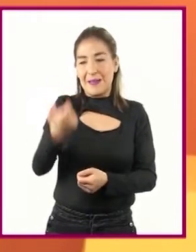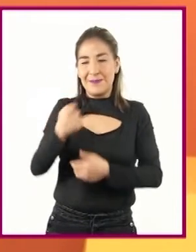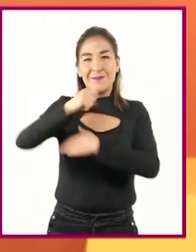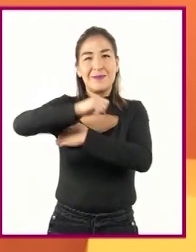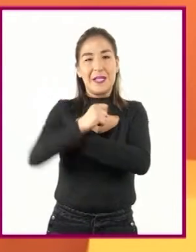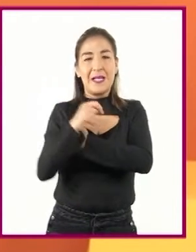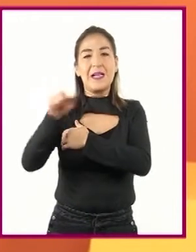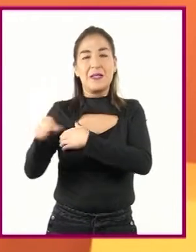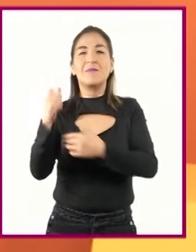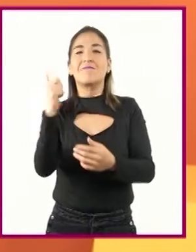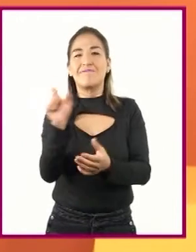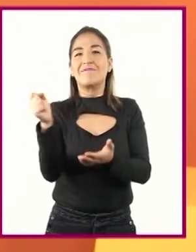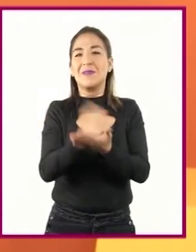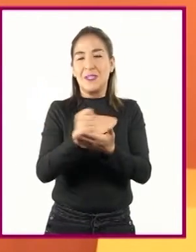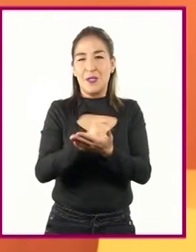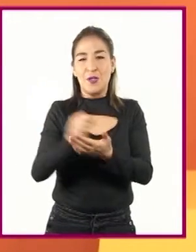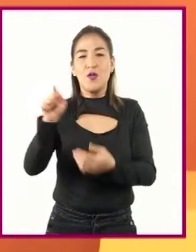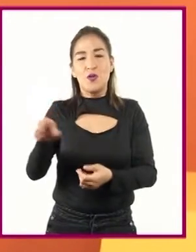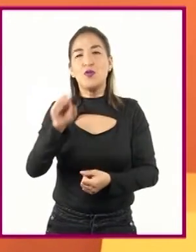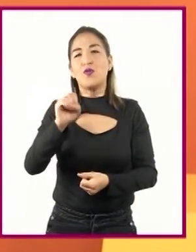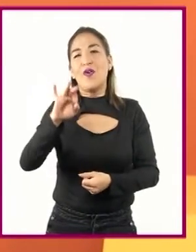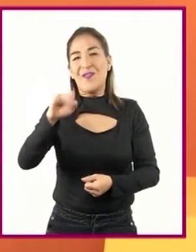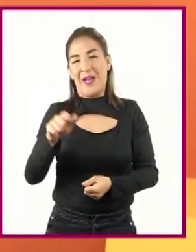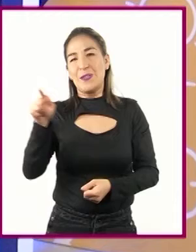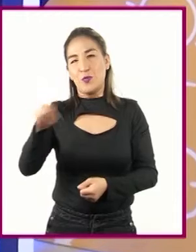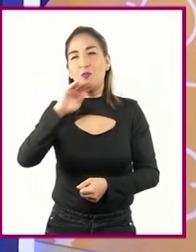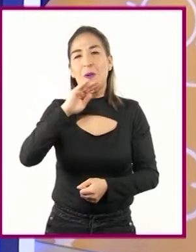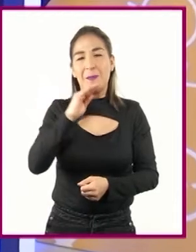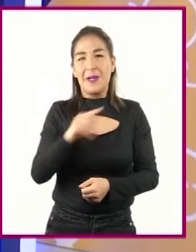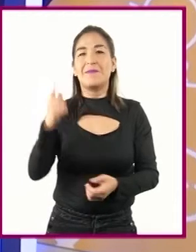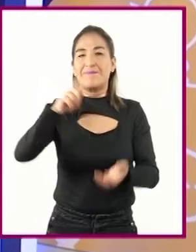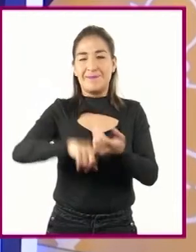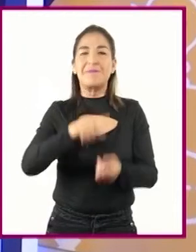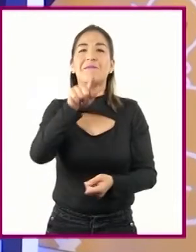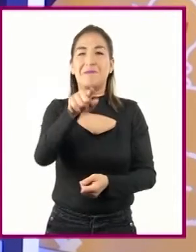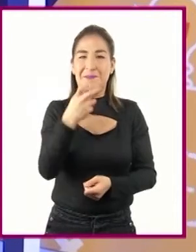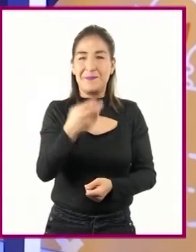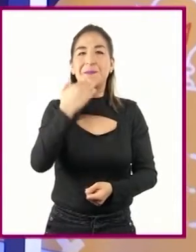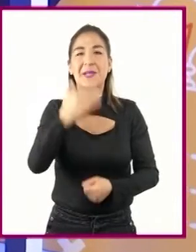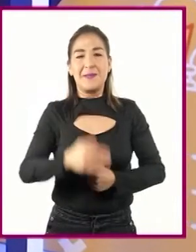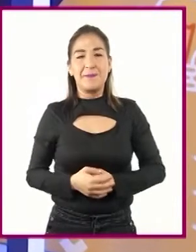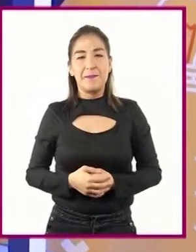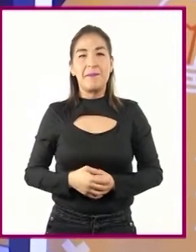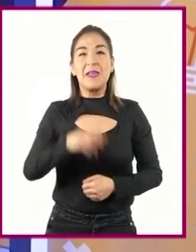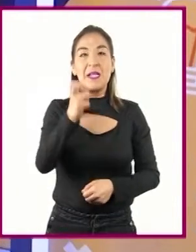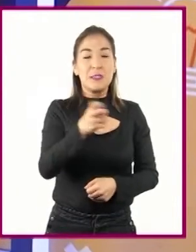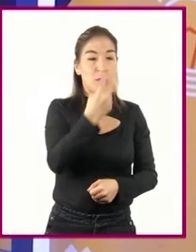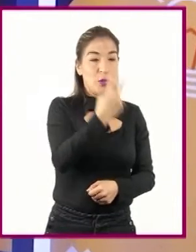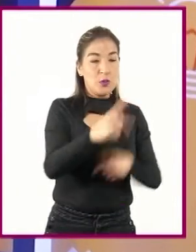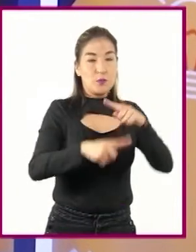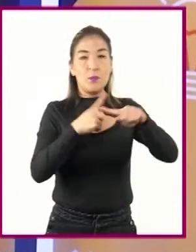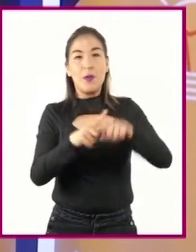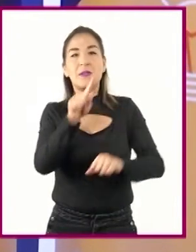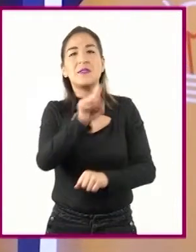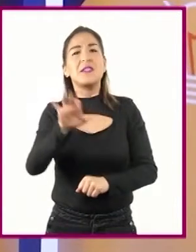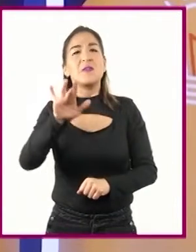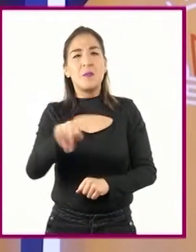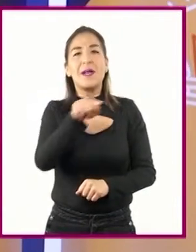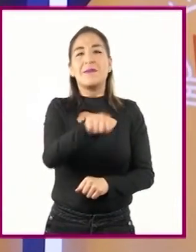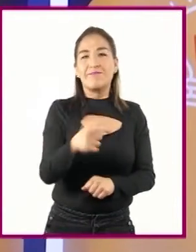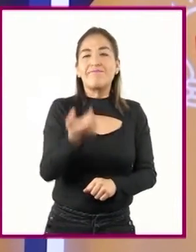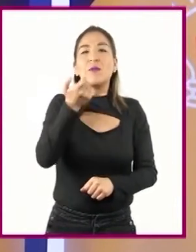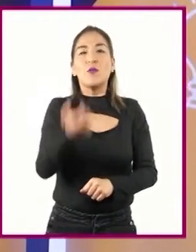Sofía tenía en su tarjeta de débito inicialmente. Bien. El producto 2 por 150 representa el